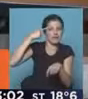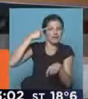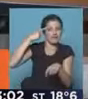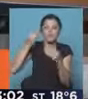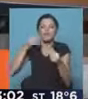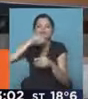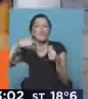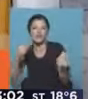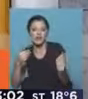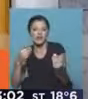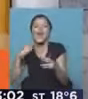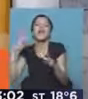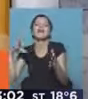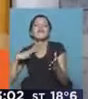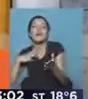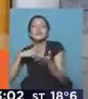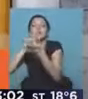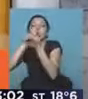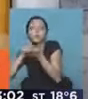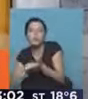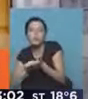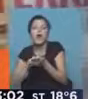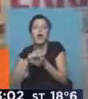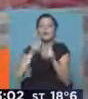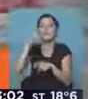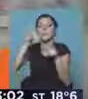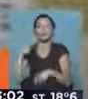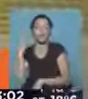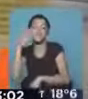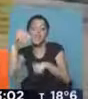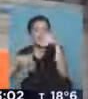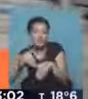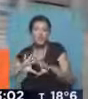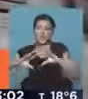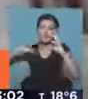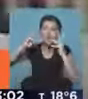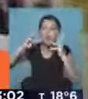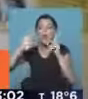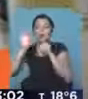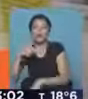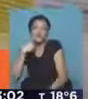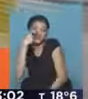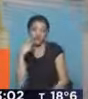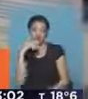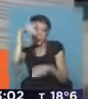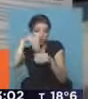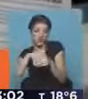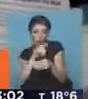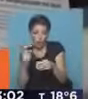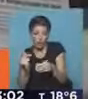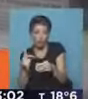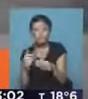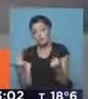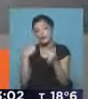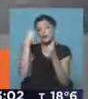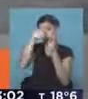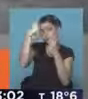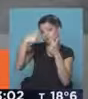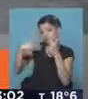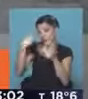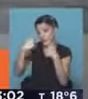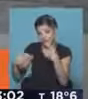públicas imprevisibles, a votantes disconformes y a la vez manipulados, a la apatía ciudadana? Algo de todos esos factores, más